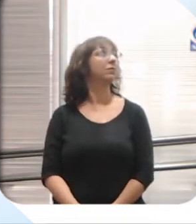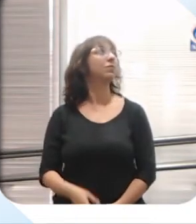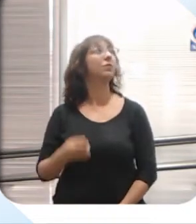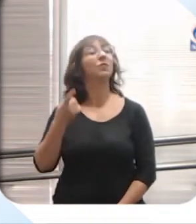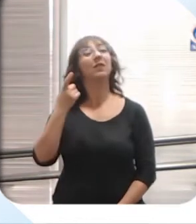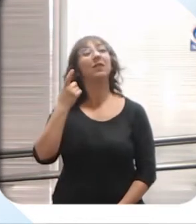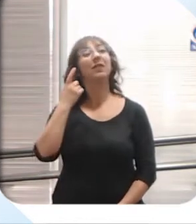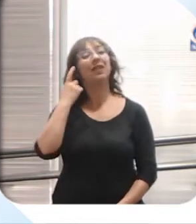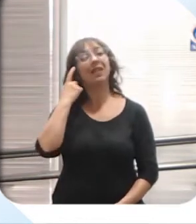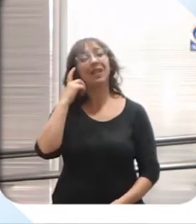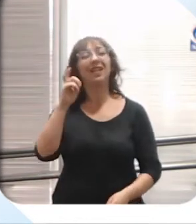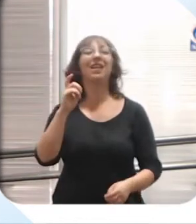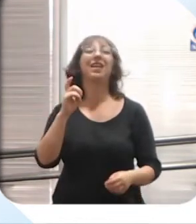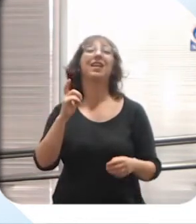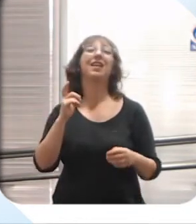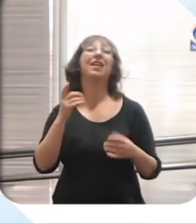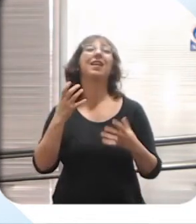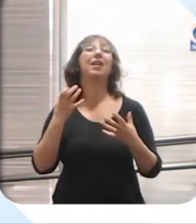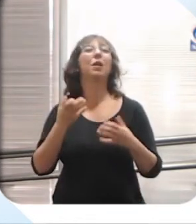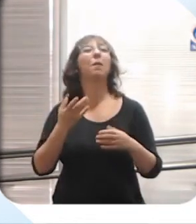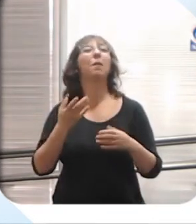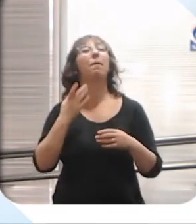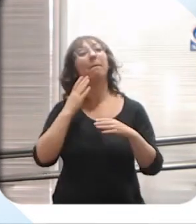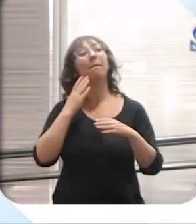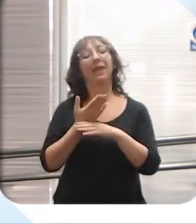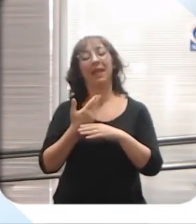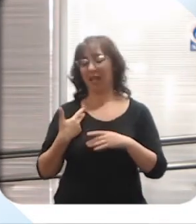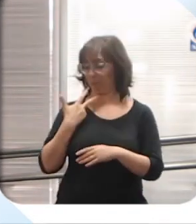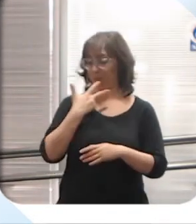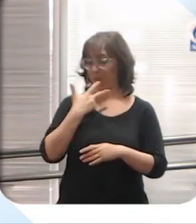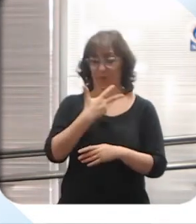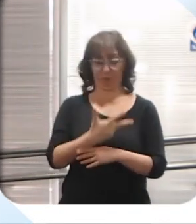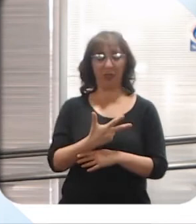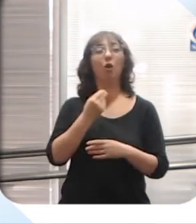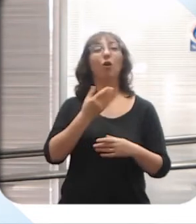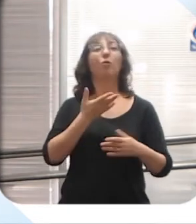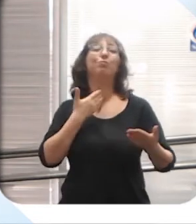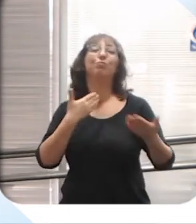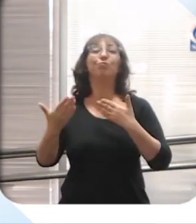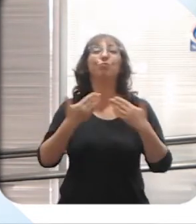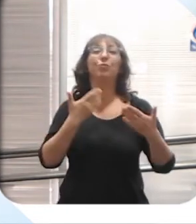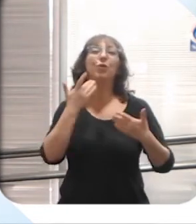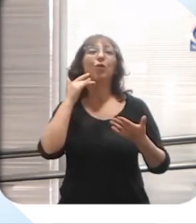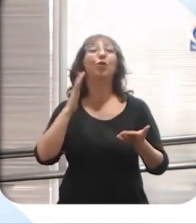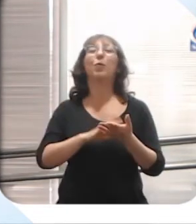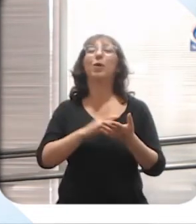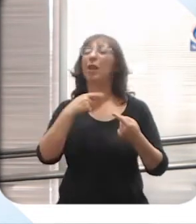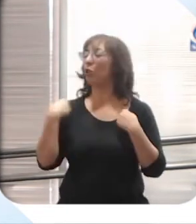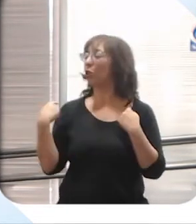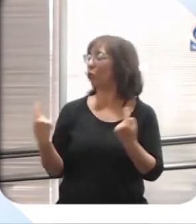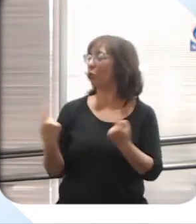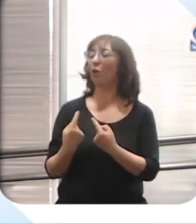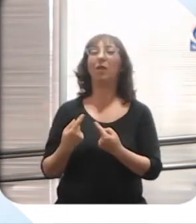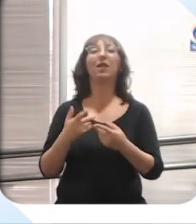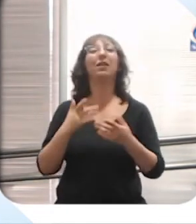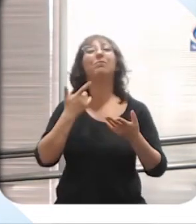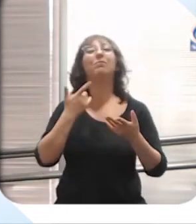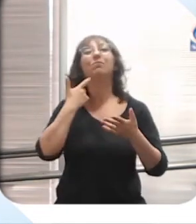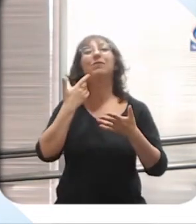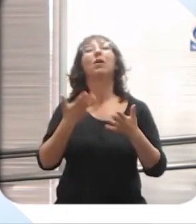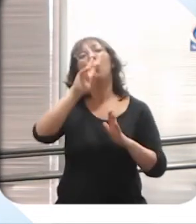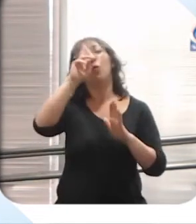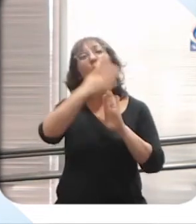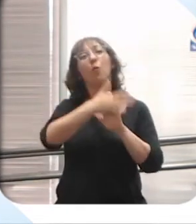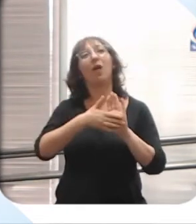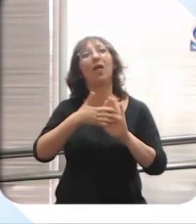La idea en realidad es, por eso pedimos que nos presentaran las 3 juntas, conversar un poco entre todas en qué está justamente Uruguay